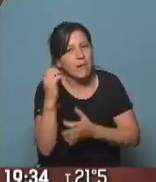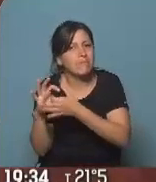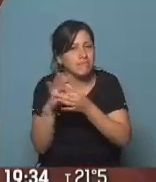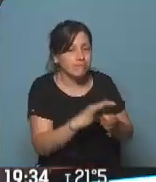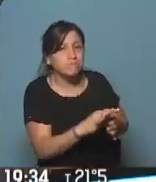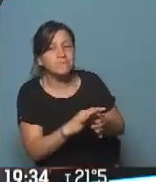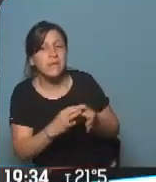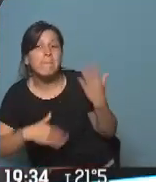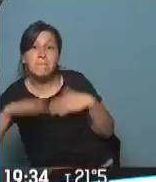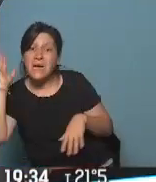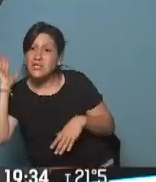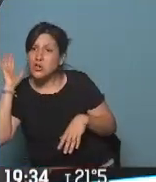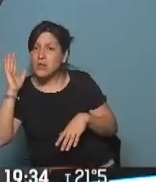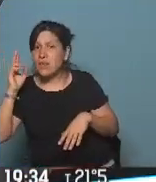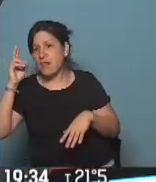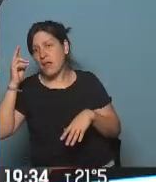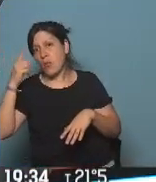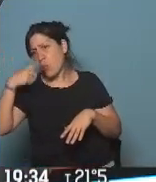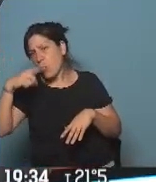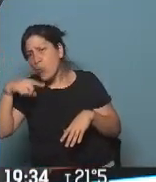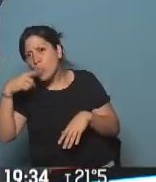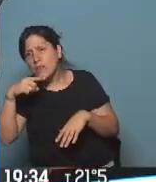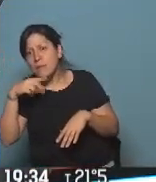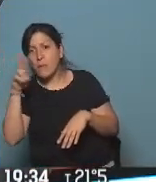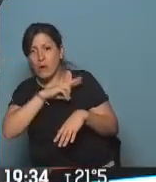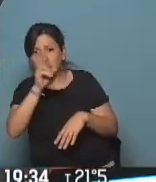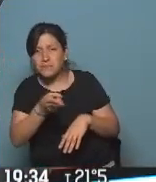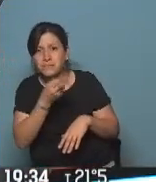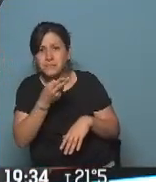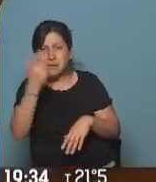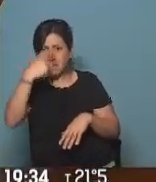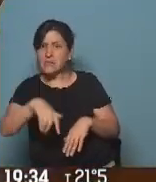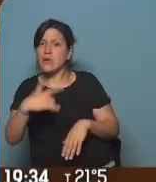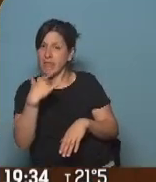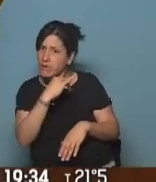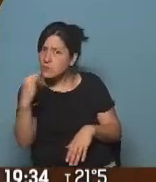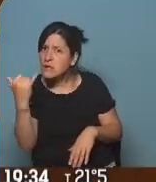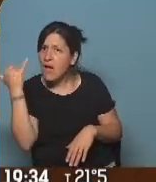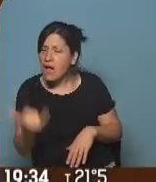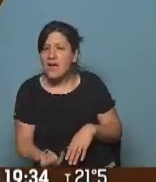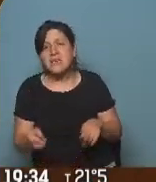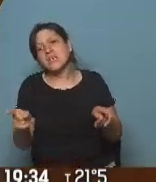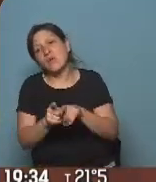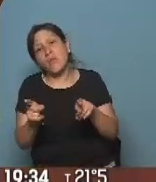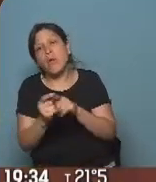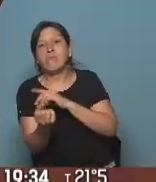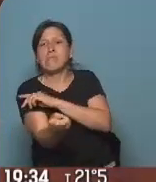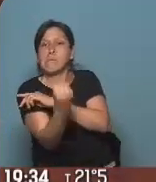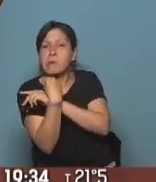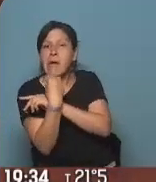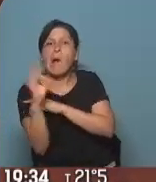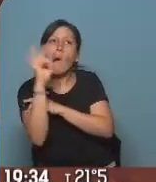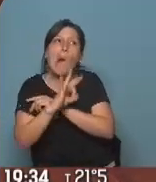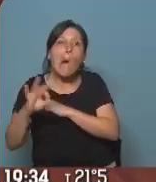en la gran mayoría de los últimos femicidios que hemos escuchado eran personas que habían denunciado y que por algún motivo o no se había dado bolilla a su denuncia o